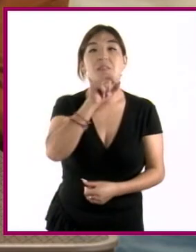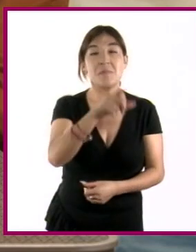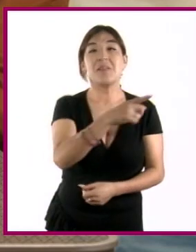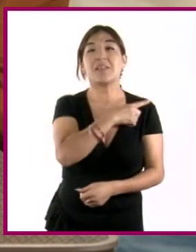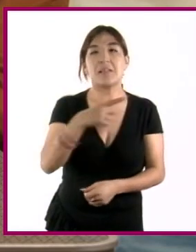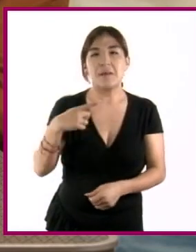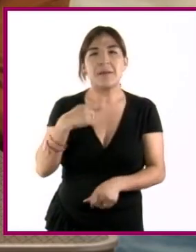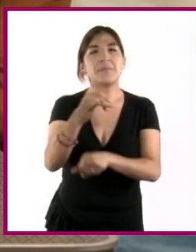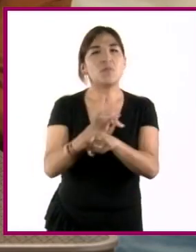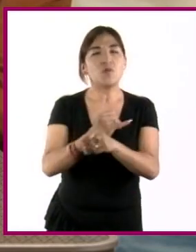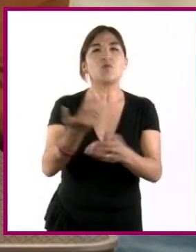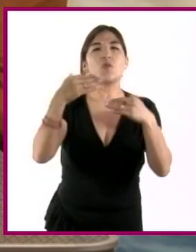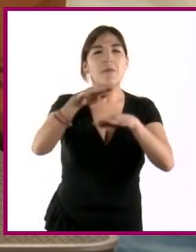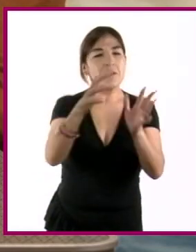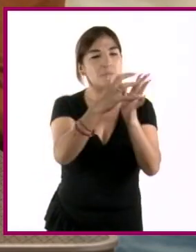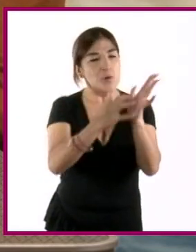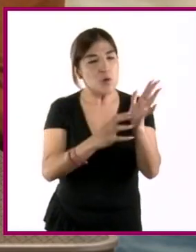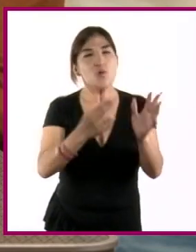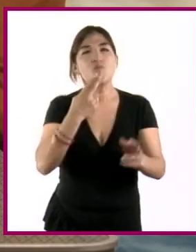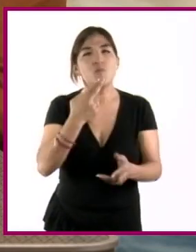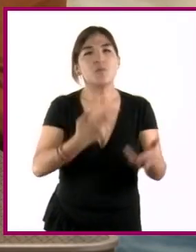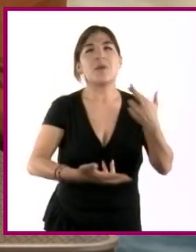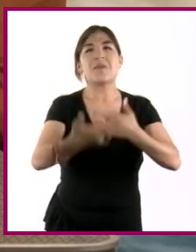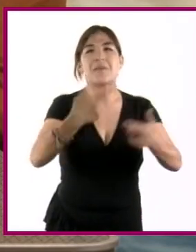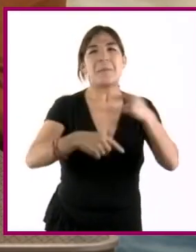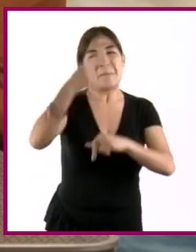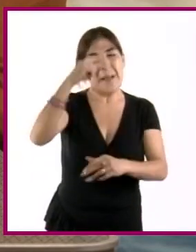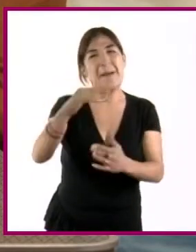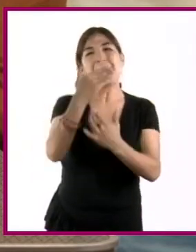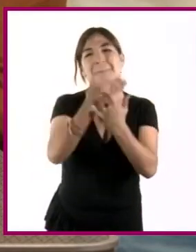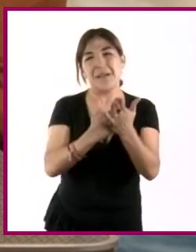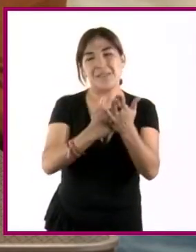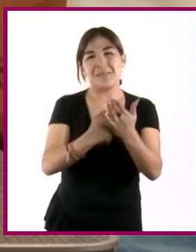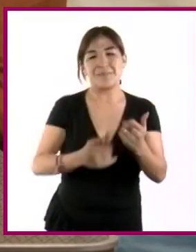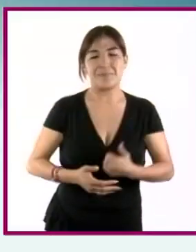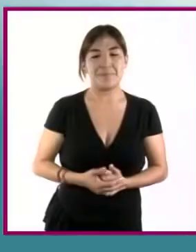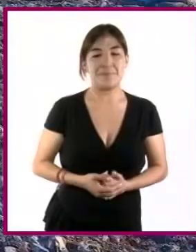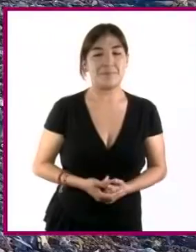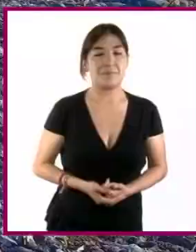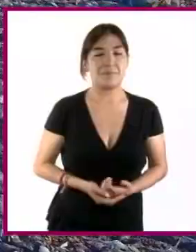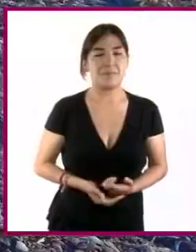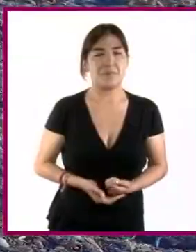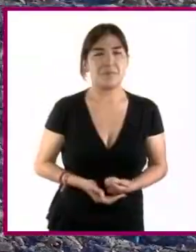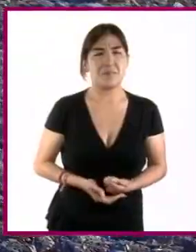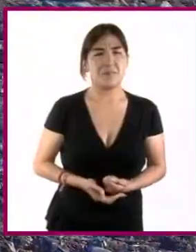sobre el reciclaje y las acciones para reducir su consumo.